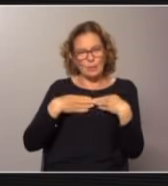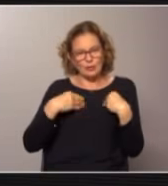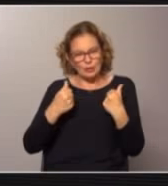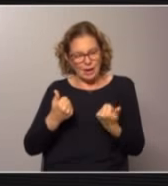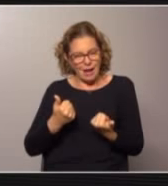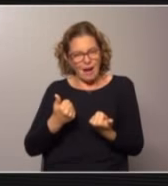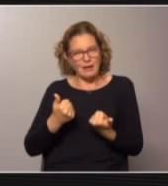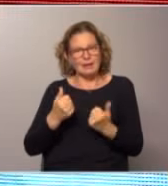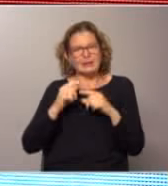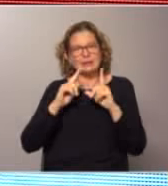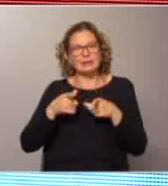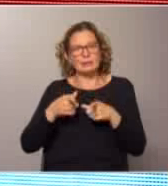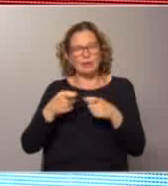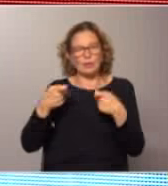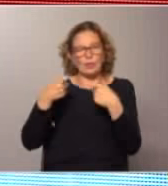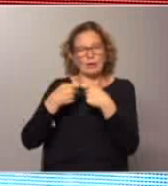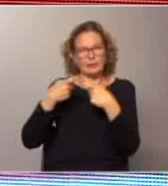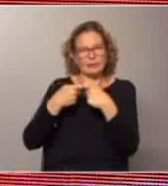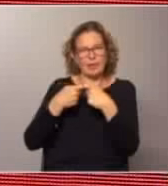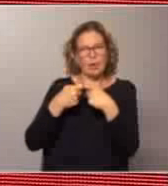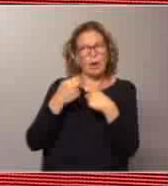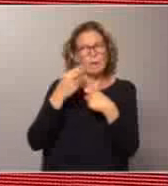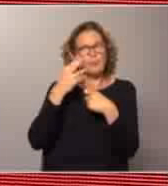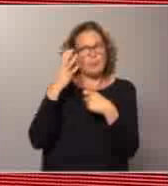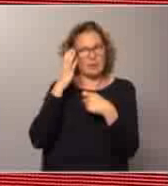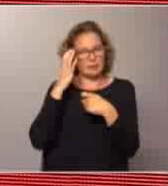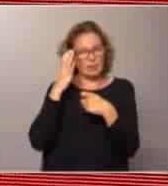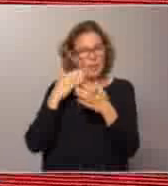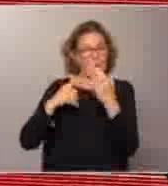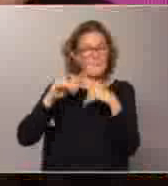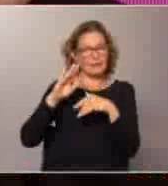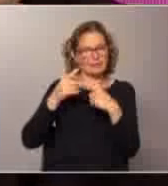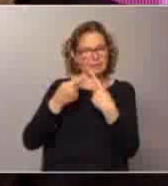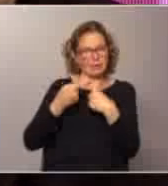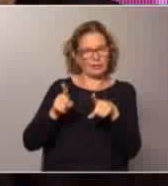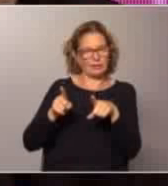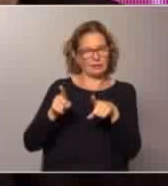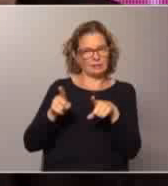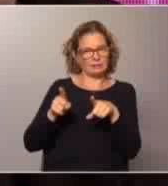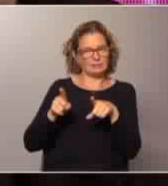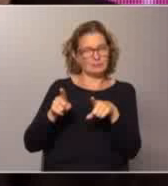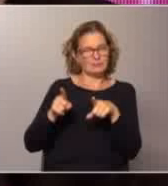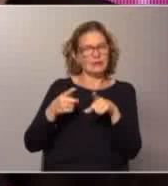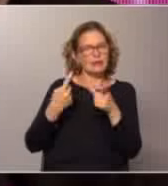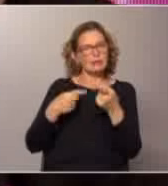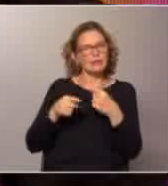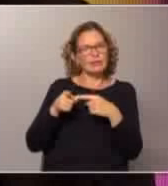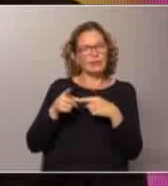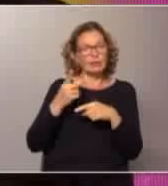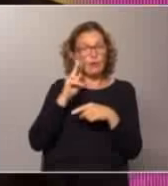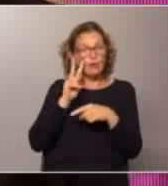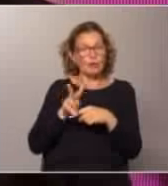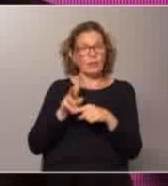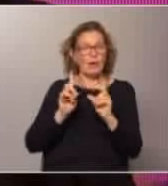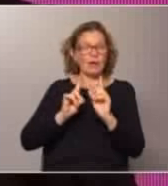moral y también con elementos asociados al alto riesgo eran los que más marcamos en esas diferencias entonces bueno si eso lo vemos